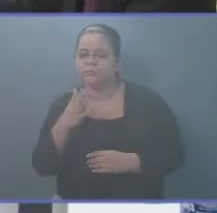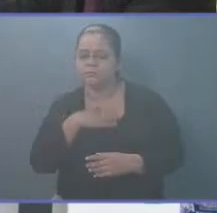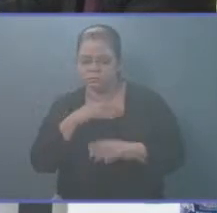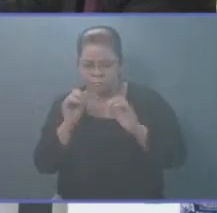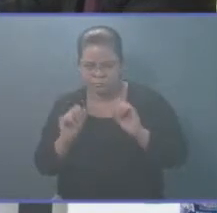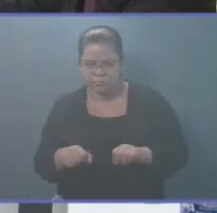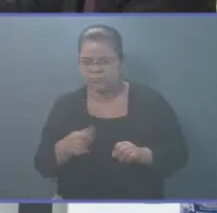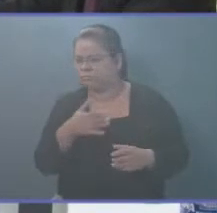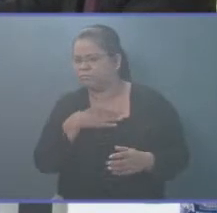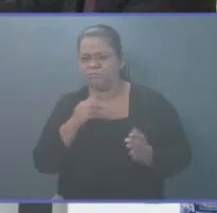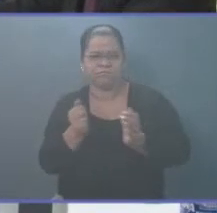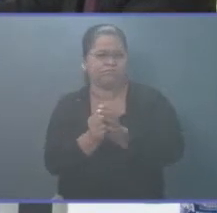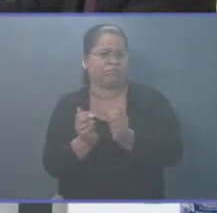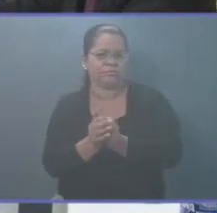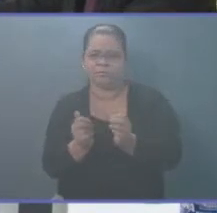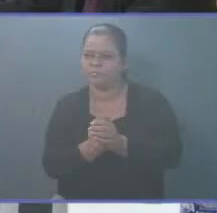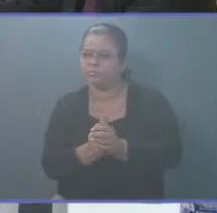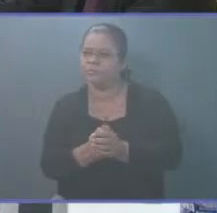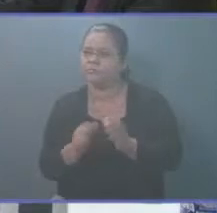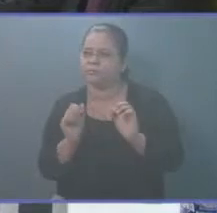no tendría problema con quitarle